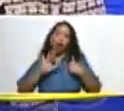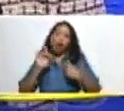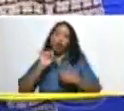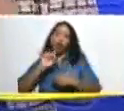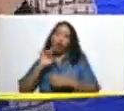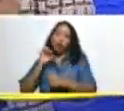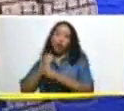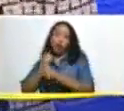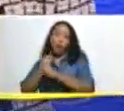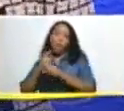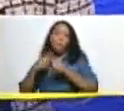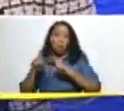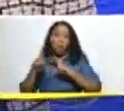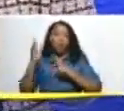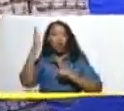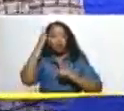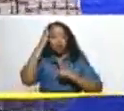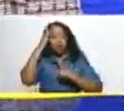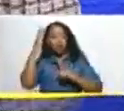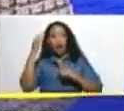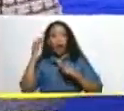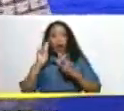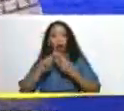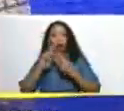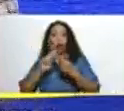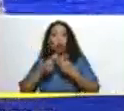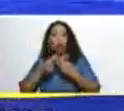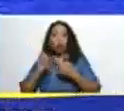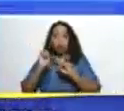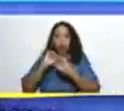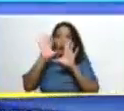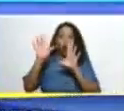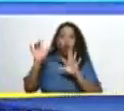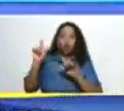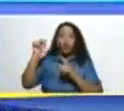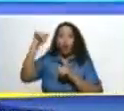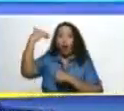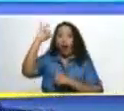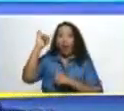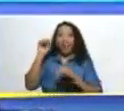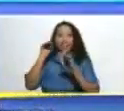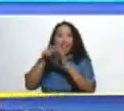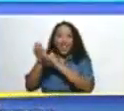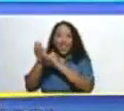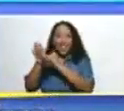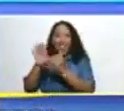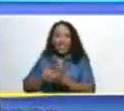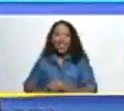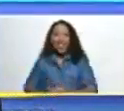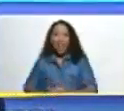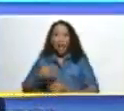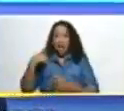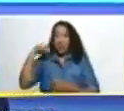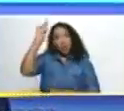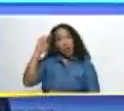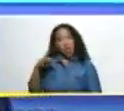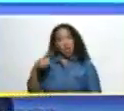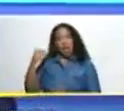queda todo ese conocimiento, porque claro, eso fue que una te escuela. Queda, te queda y me los aplicas a mí todos los